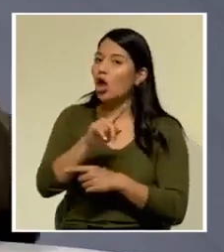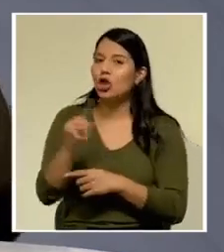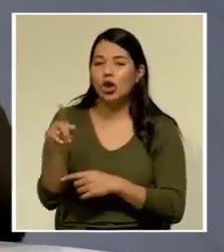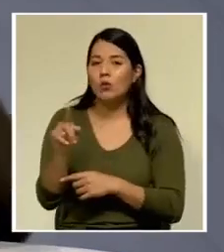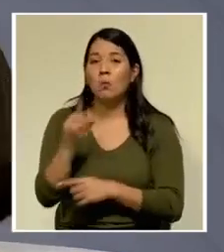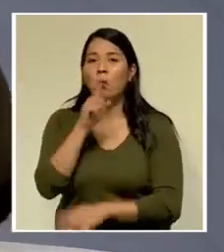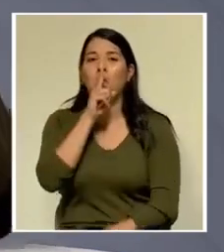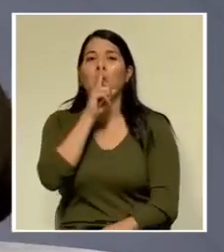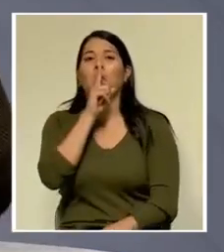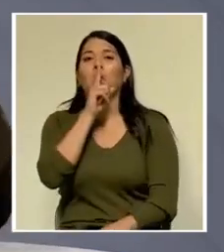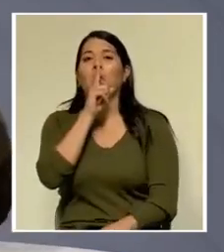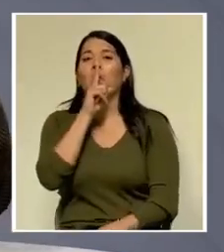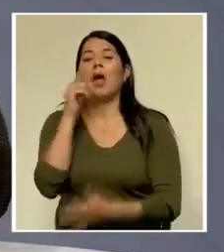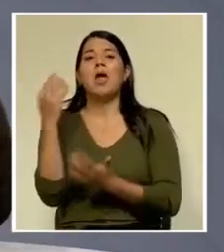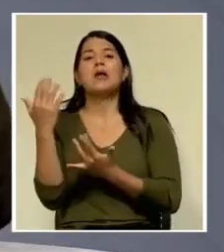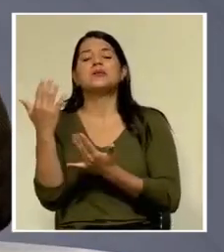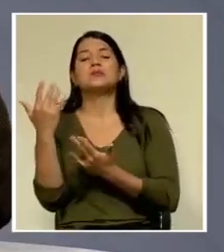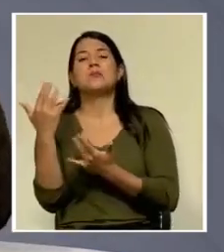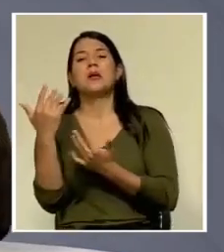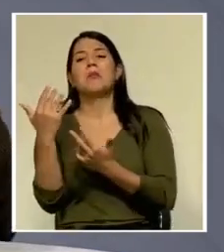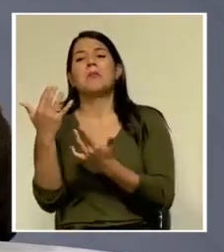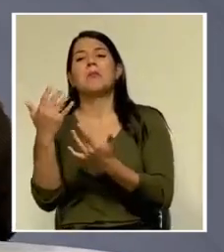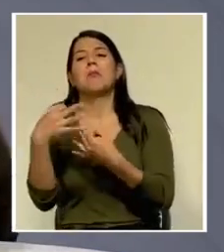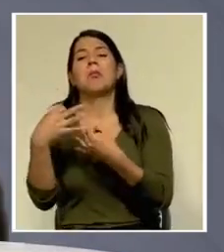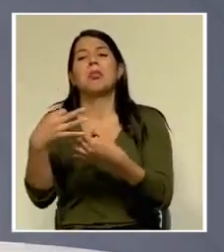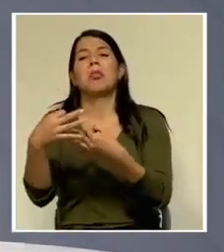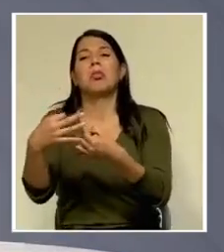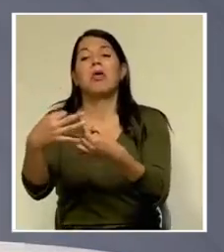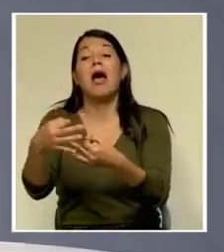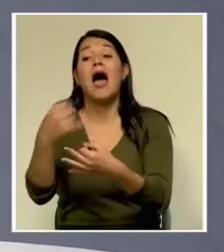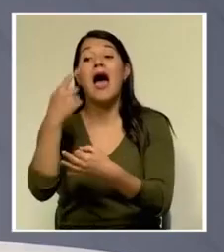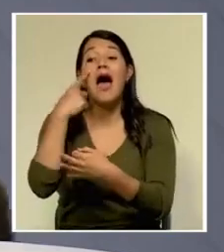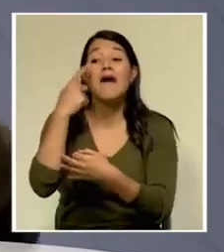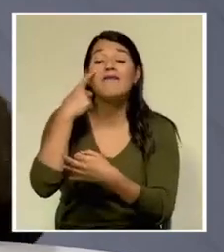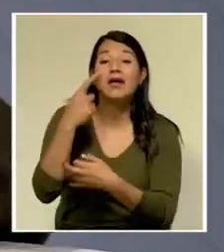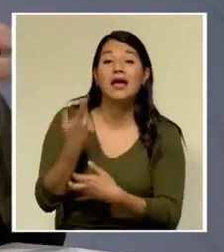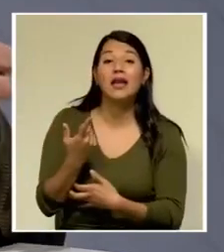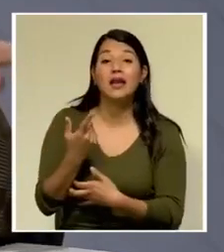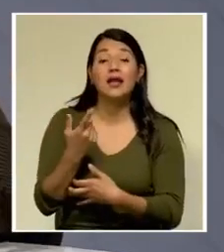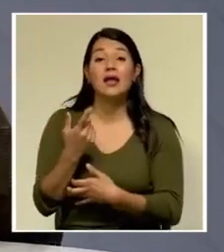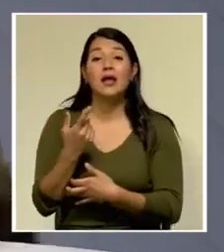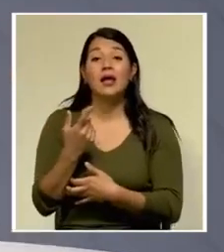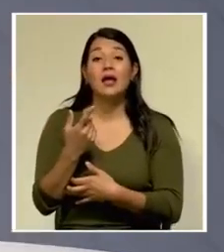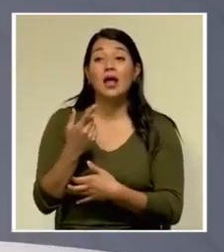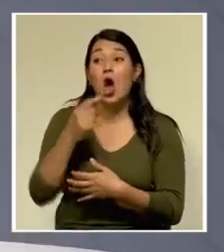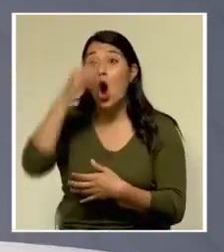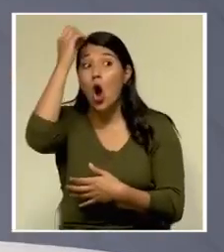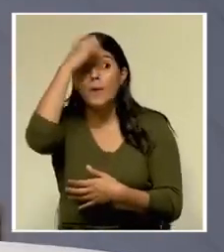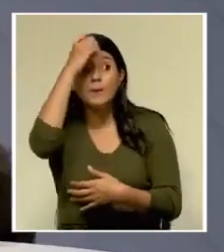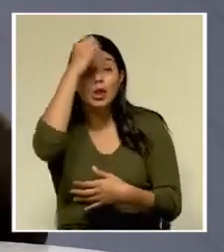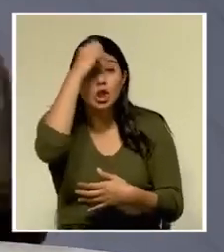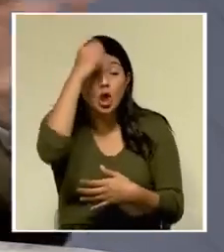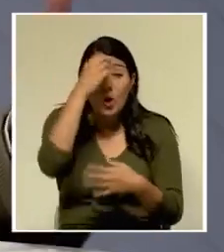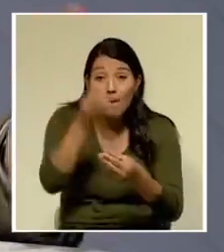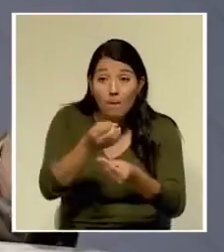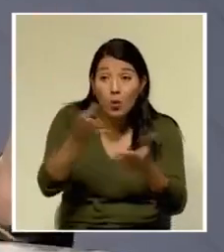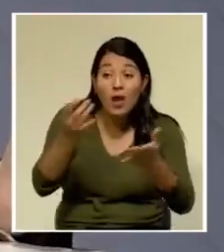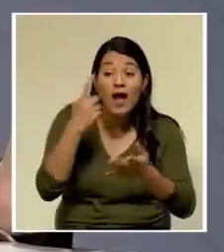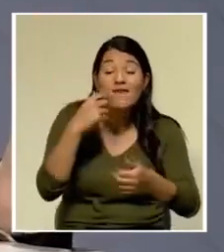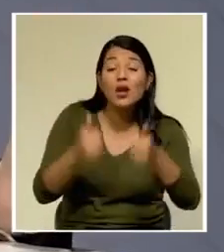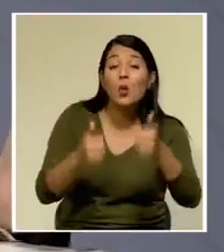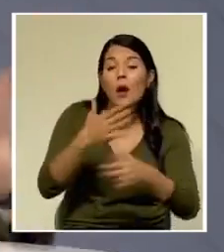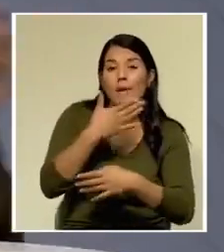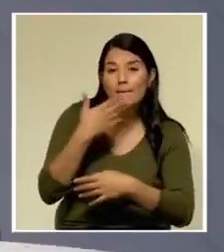pública en ese momento considera, comillas, más conveniente y más políticamente